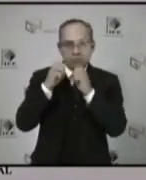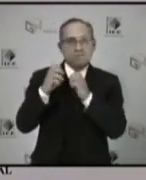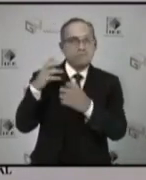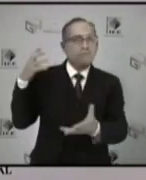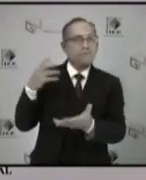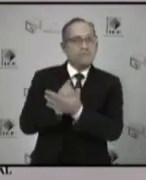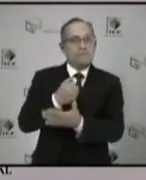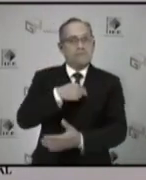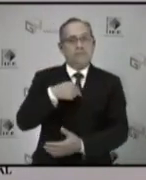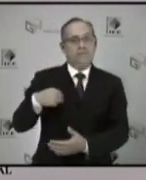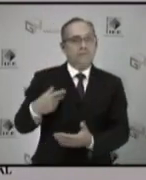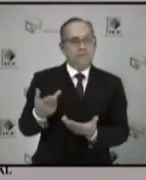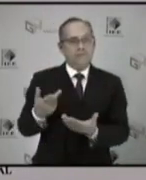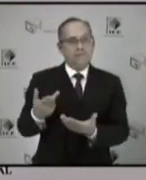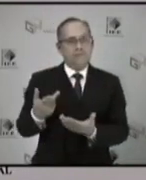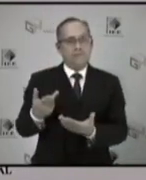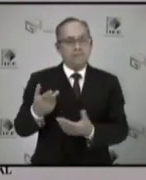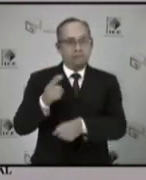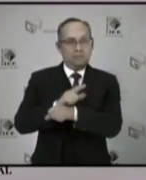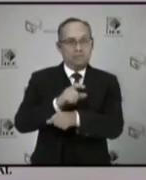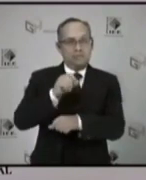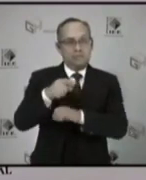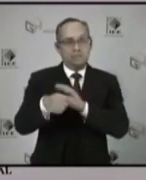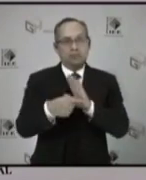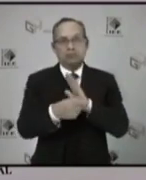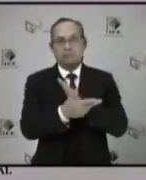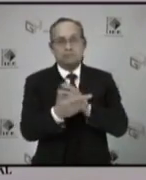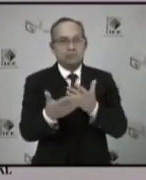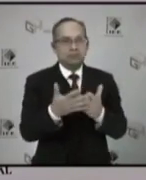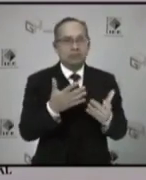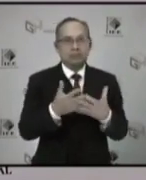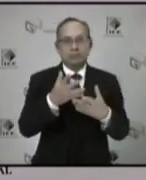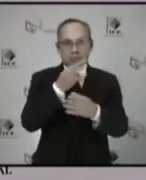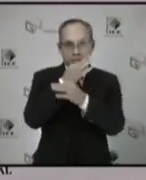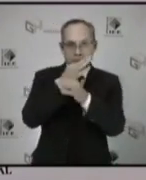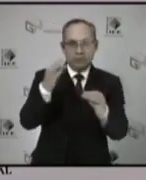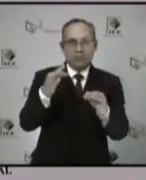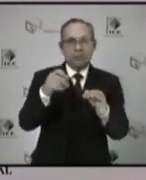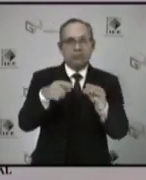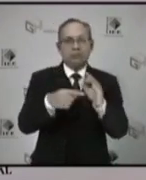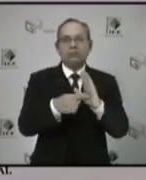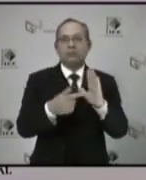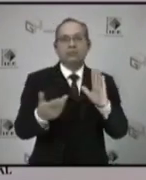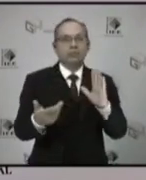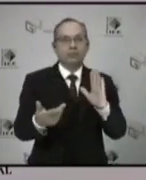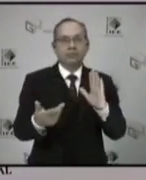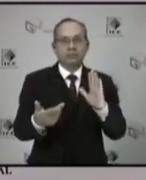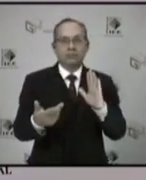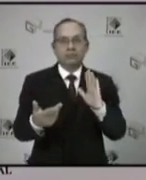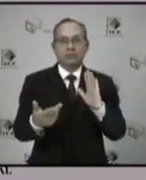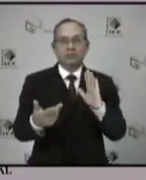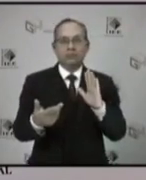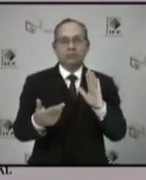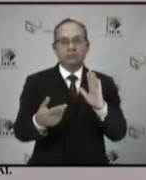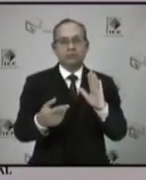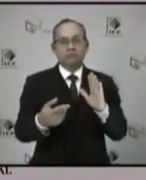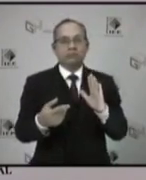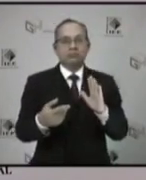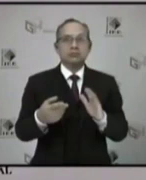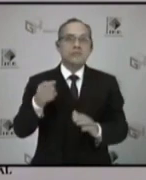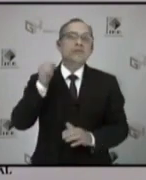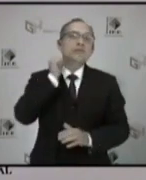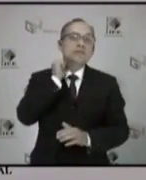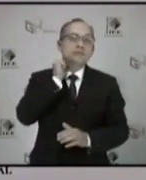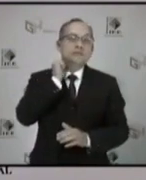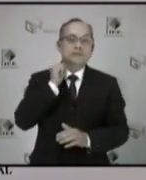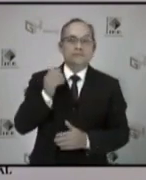estado de su partido, anunció públicamente. El mismo senador me cita en un café de la Ciudad de